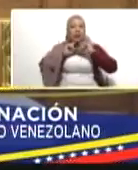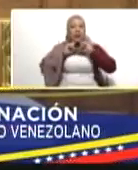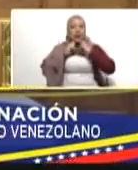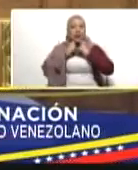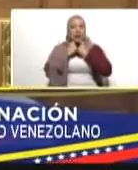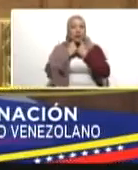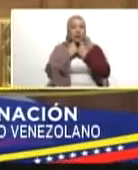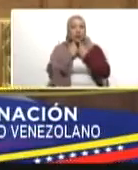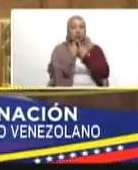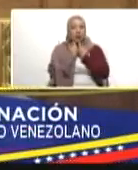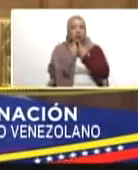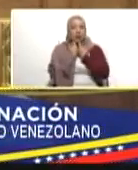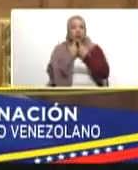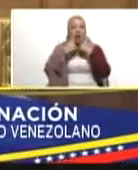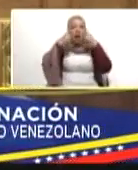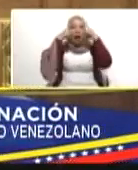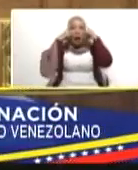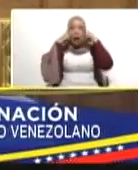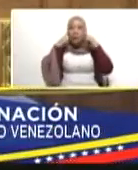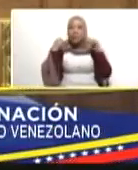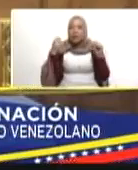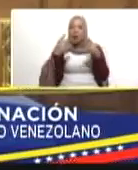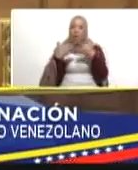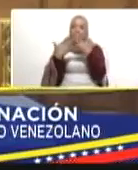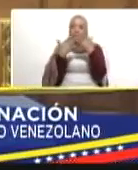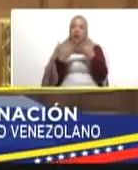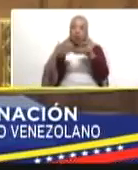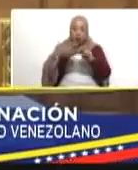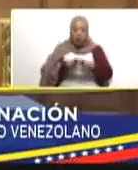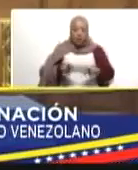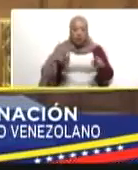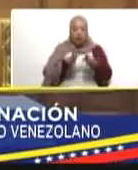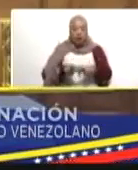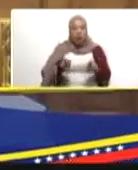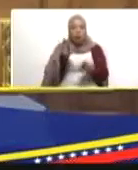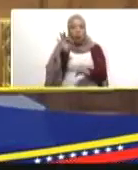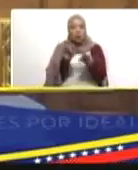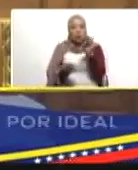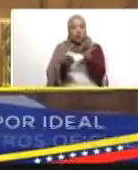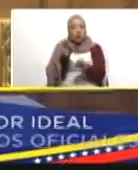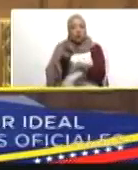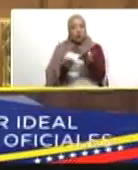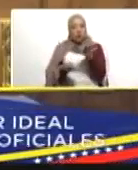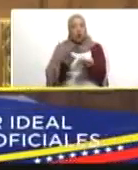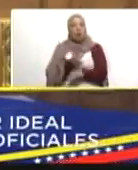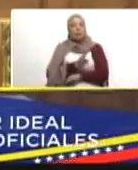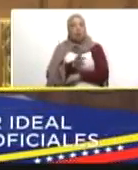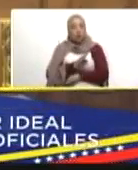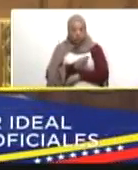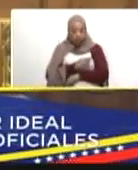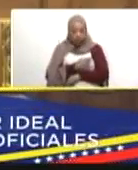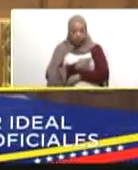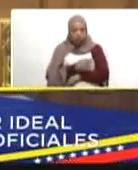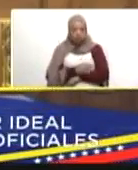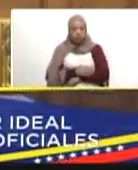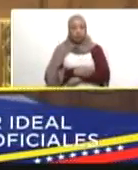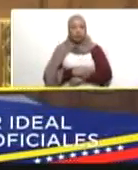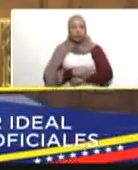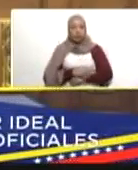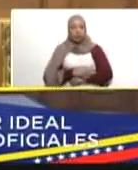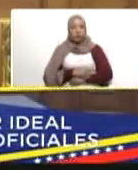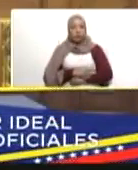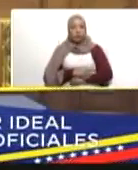diligencias de inteligencia investigación y todas las diligencias judiciales pertinentes